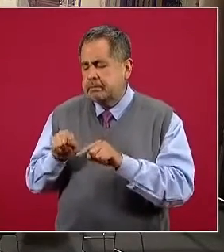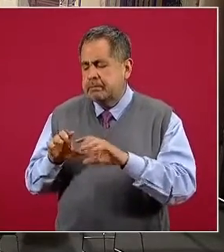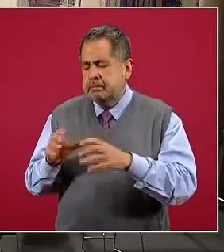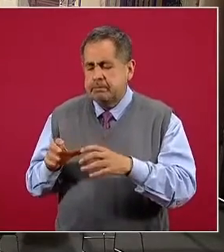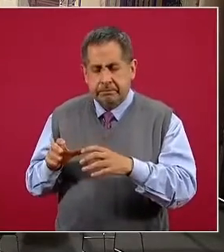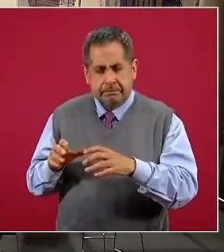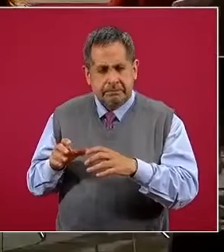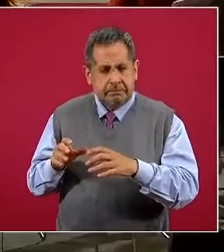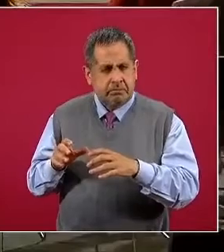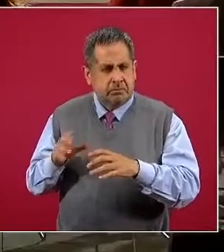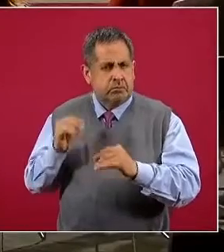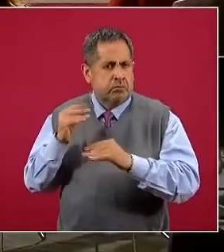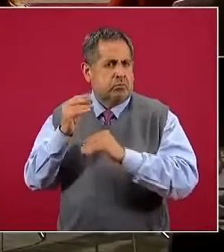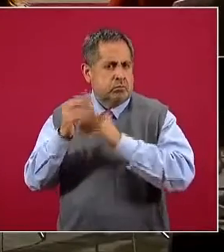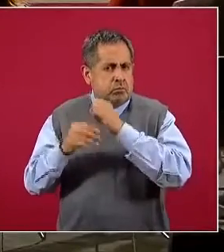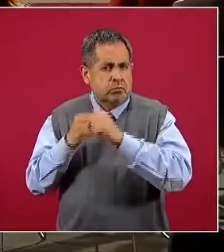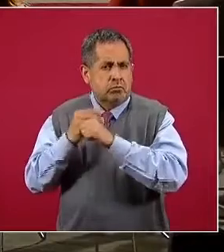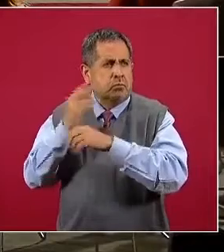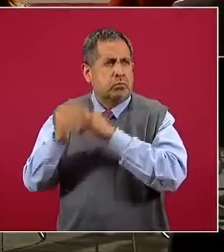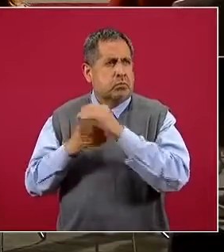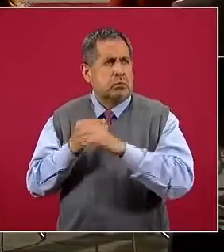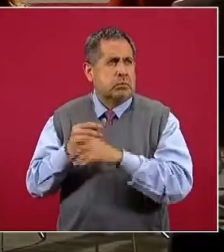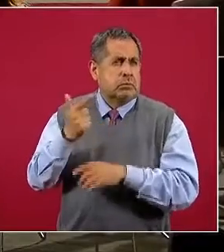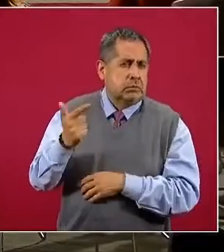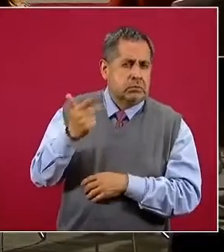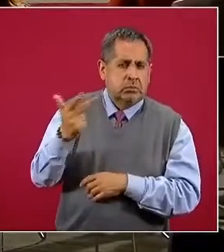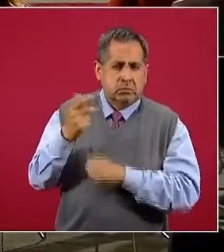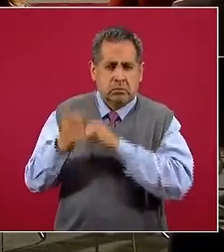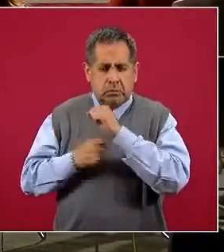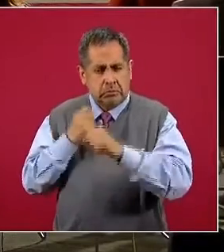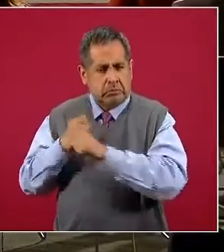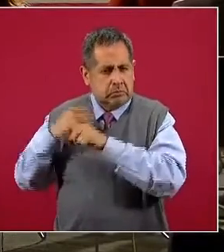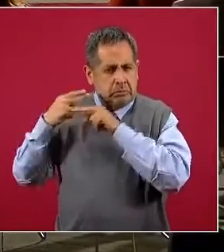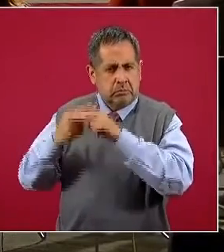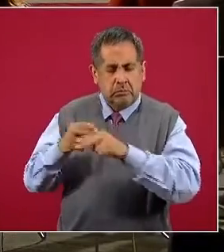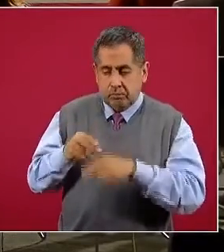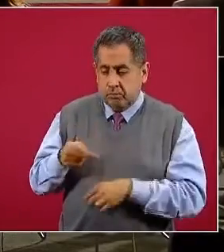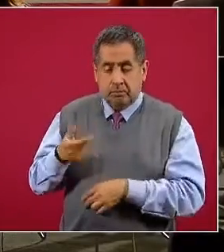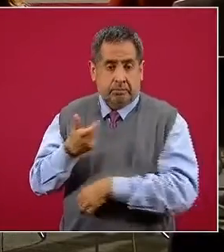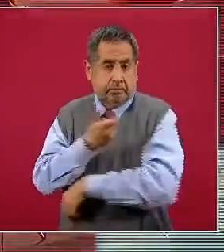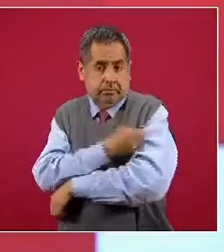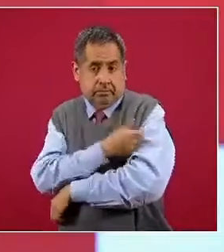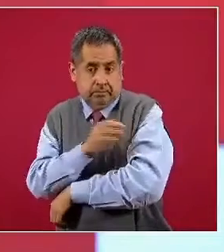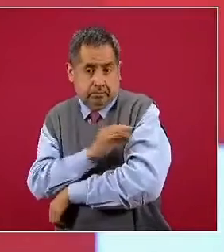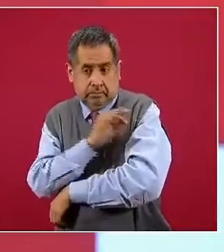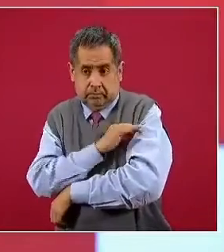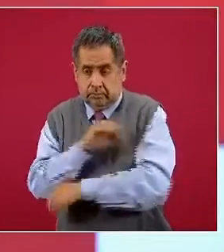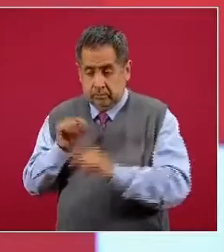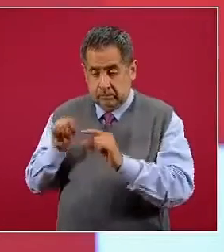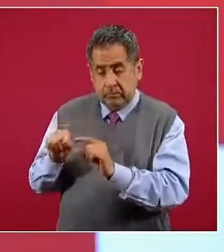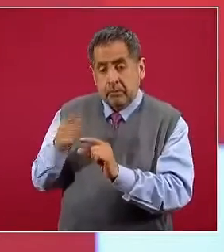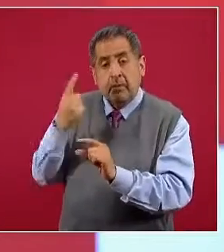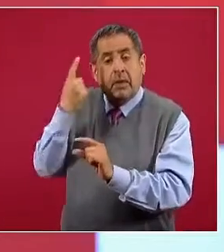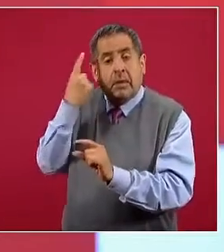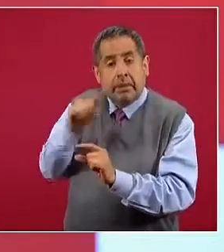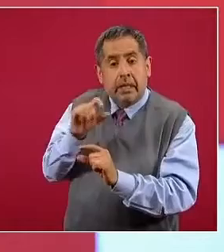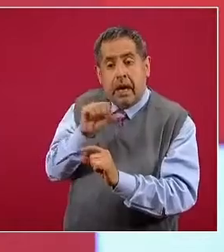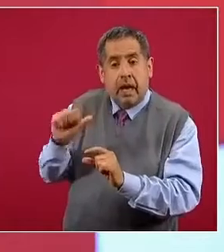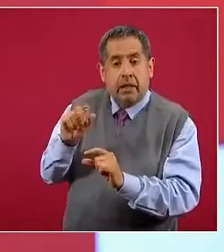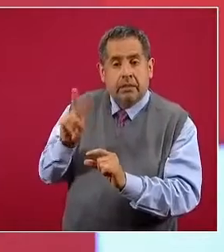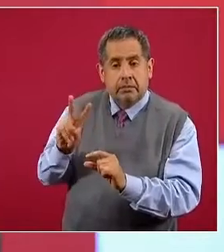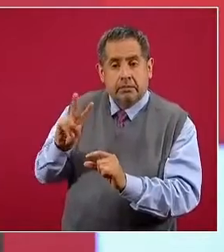existe a lo largo de ya varios años, más de 7, 8 años, sobre las vacunas contra el VIH, el virus de la inmunodeficiencia